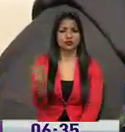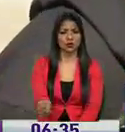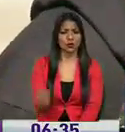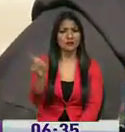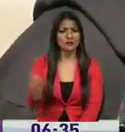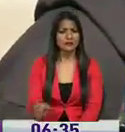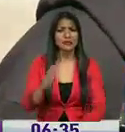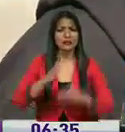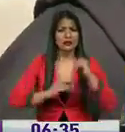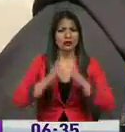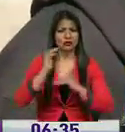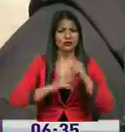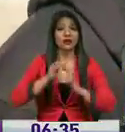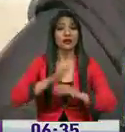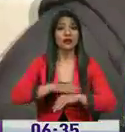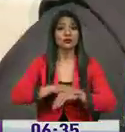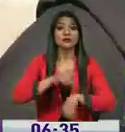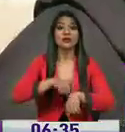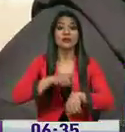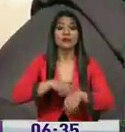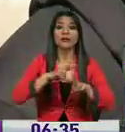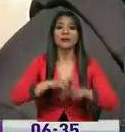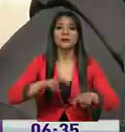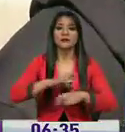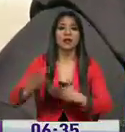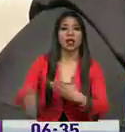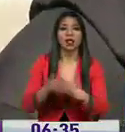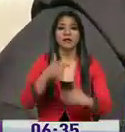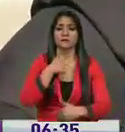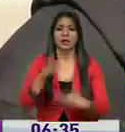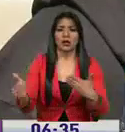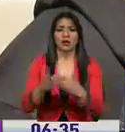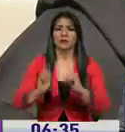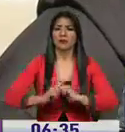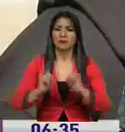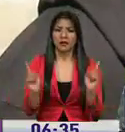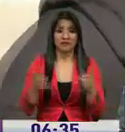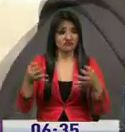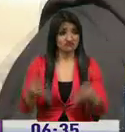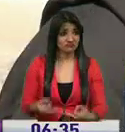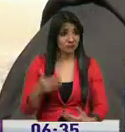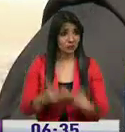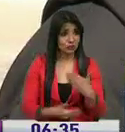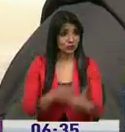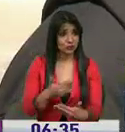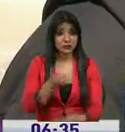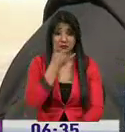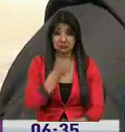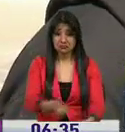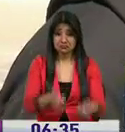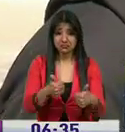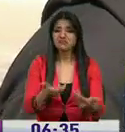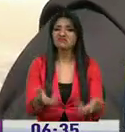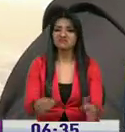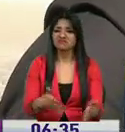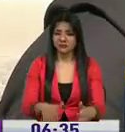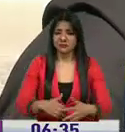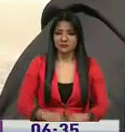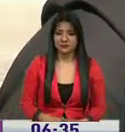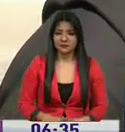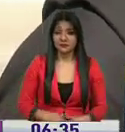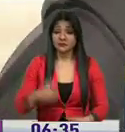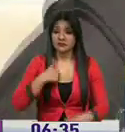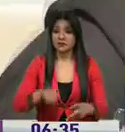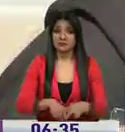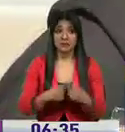inocente solo para agregar tiempo a la investigación en mi contra, pero ni siquiera cumplen con los procedimientos legales. Como dije desde el